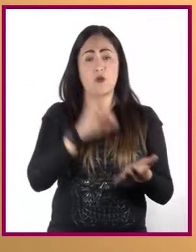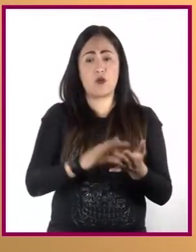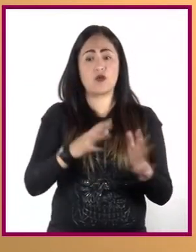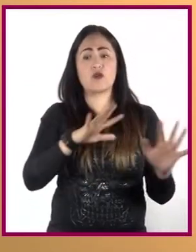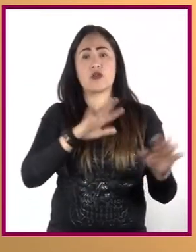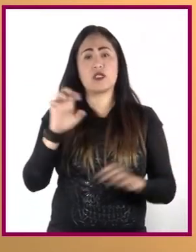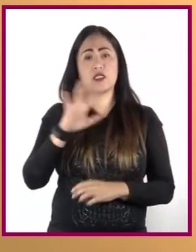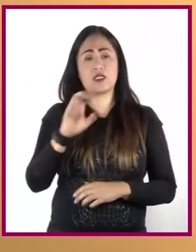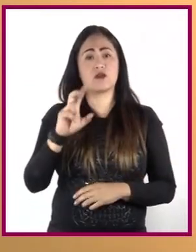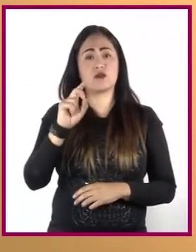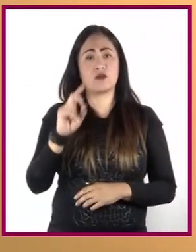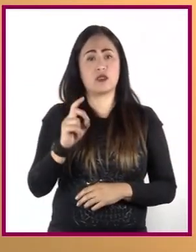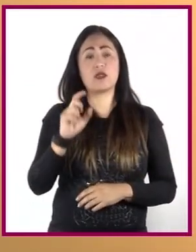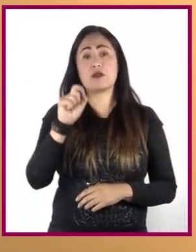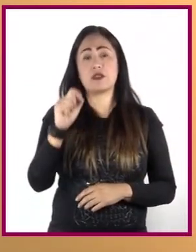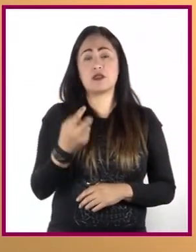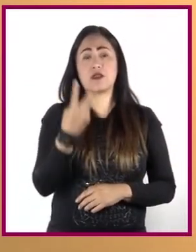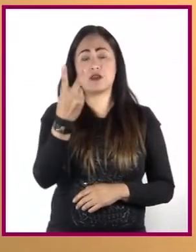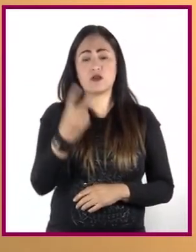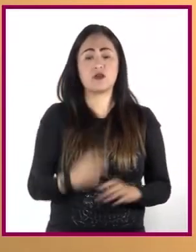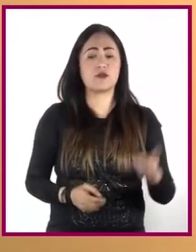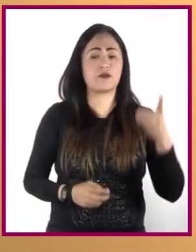0.522. E inciso D,